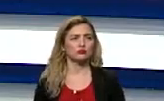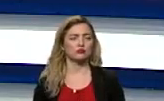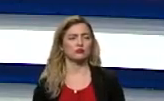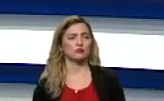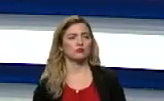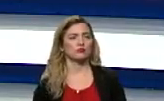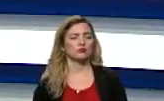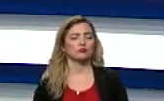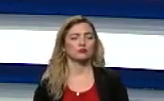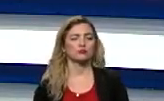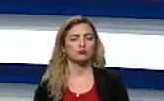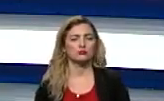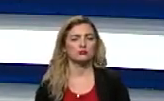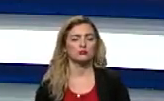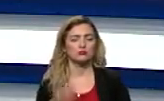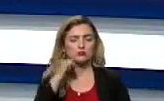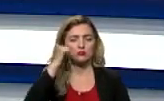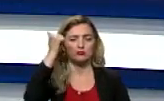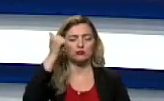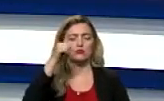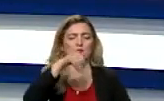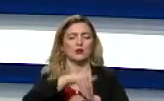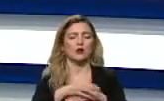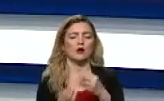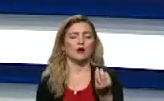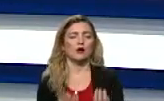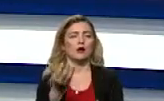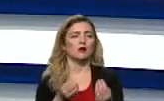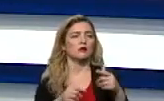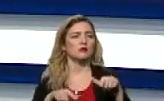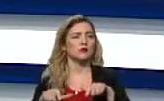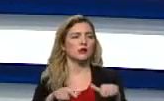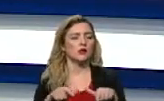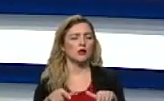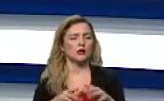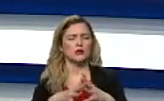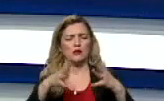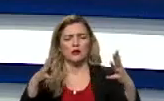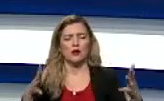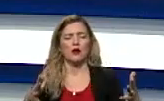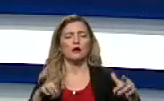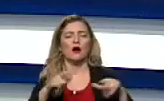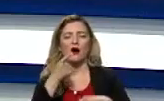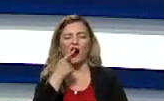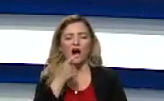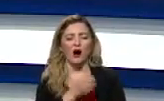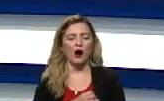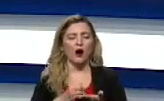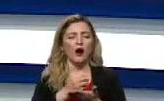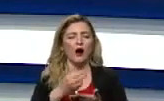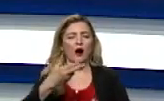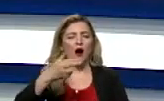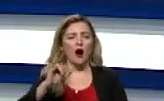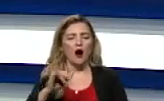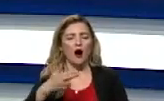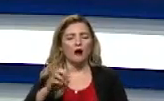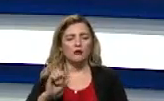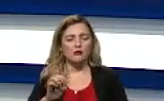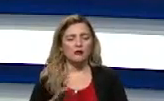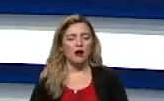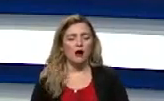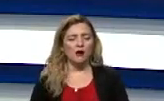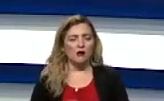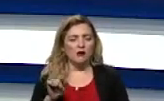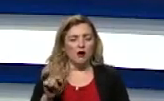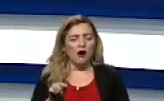también se produjo un incendio la tarde de ayer en la de grandes magnitudes en el sector del chiche de piedra blanca del cantón piñas